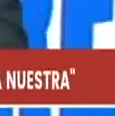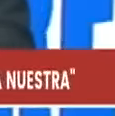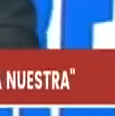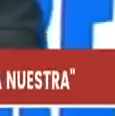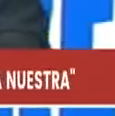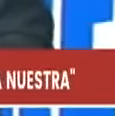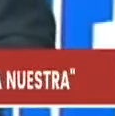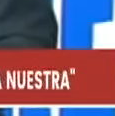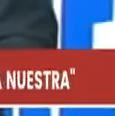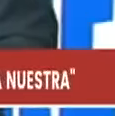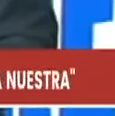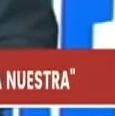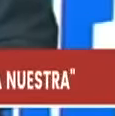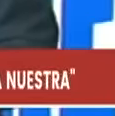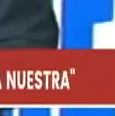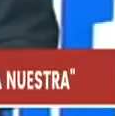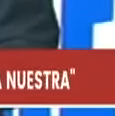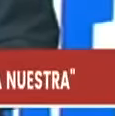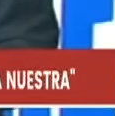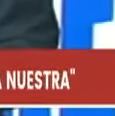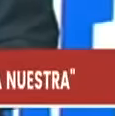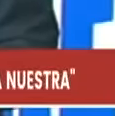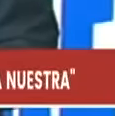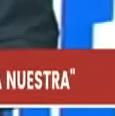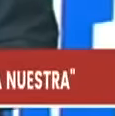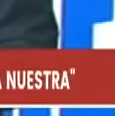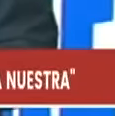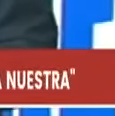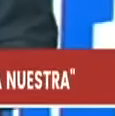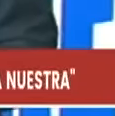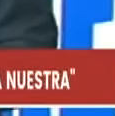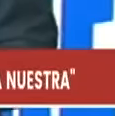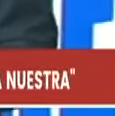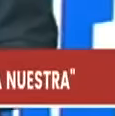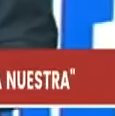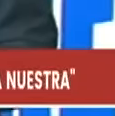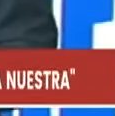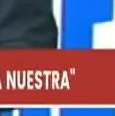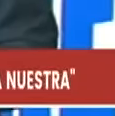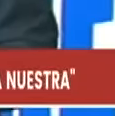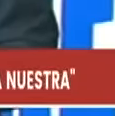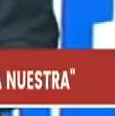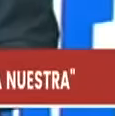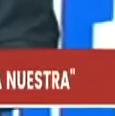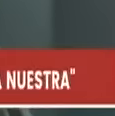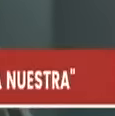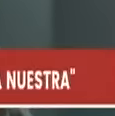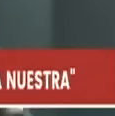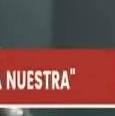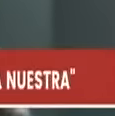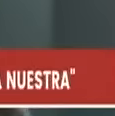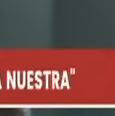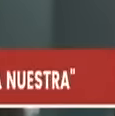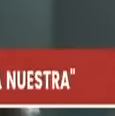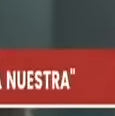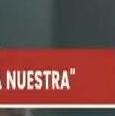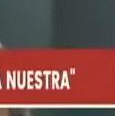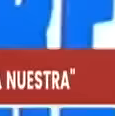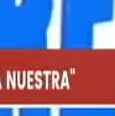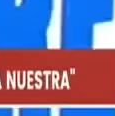experiencia, lo que hemos visto es un verdadero frenesí de la gente en las calles. Yo acompañé al presidente